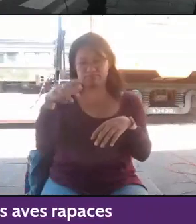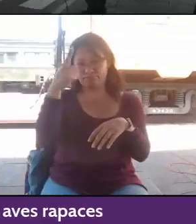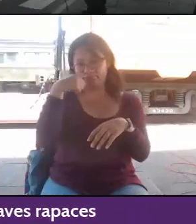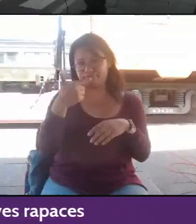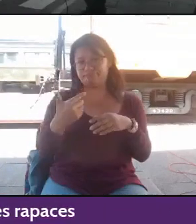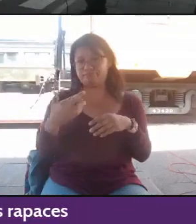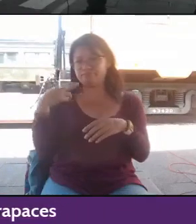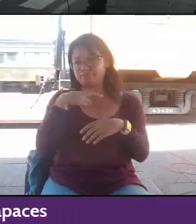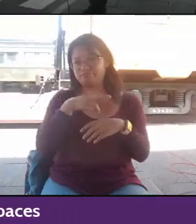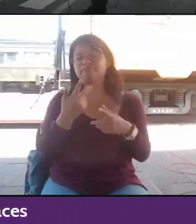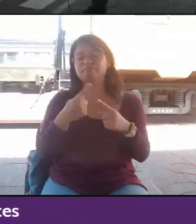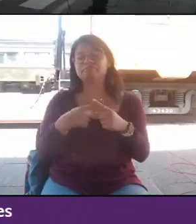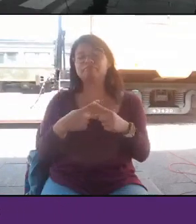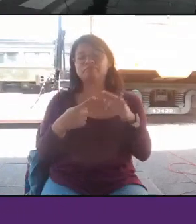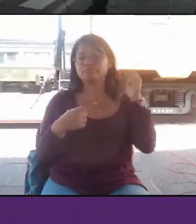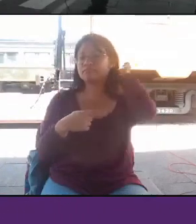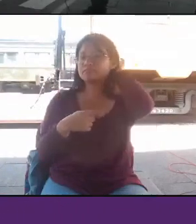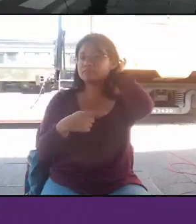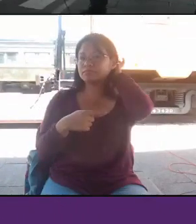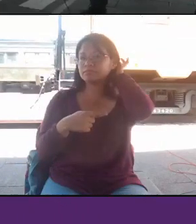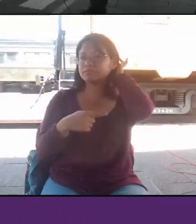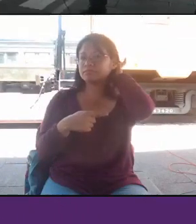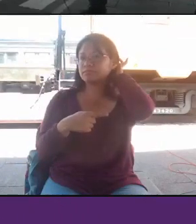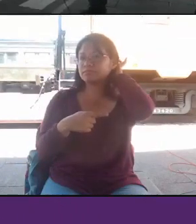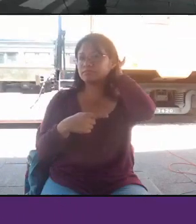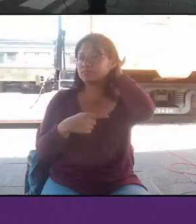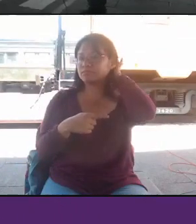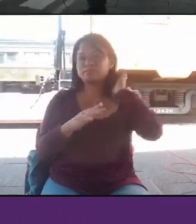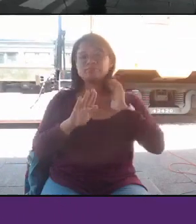¿Y quién dice que las rapaces nocturnas son más rápidas?